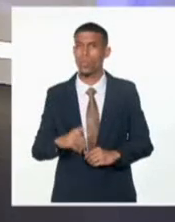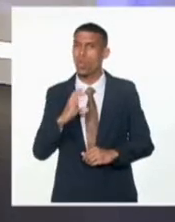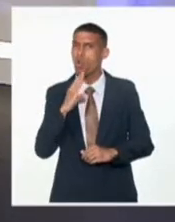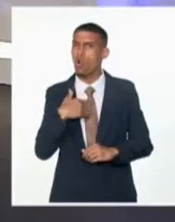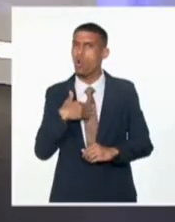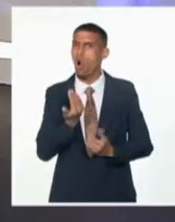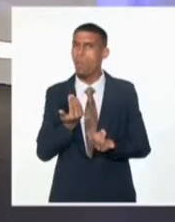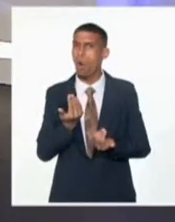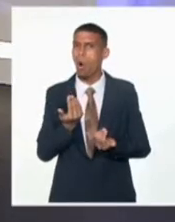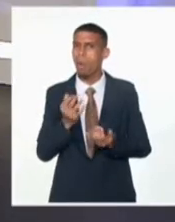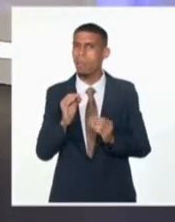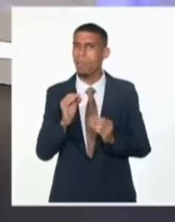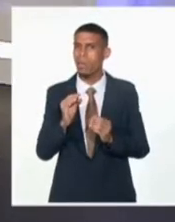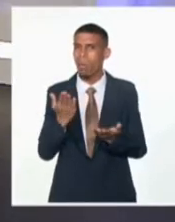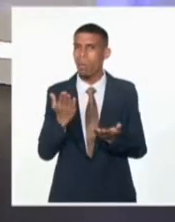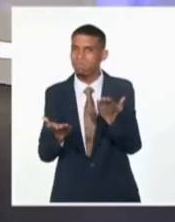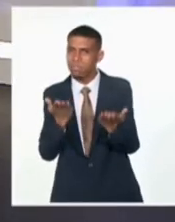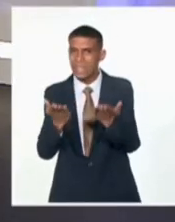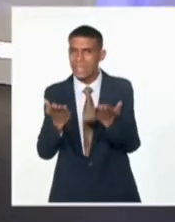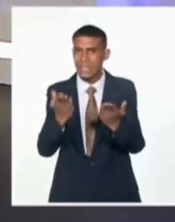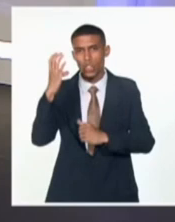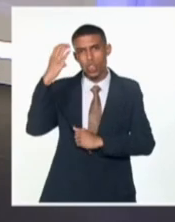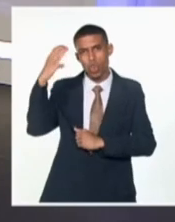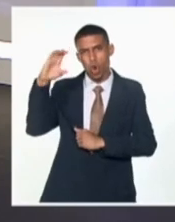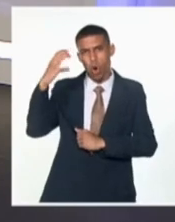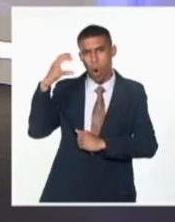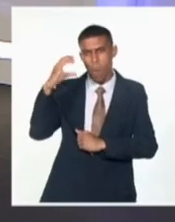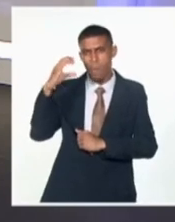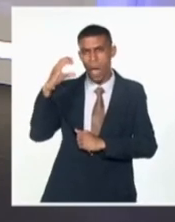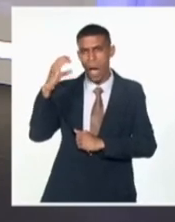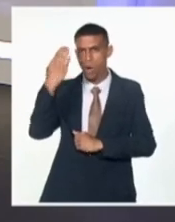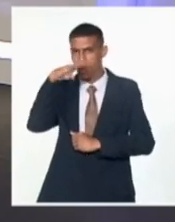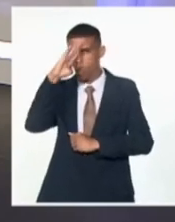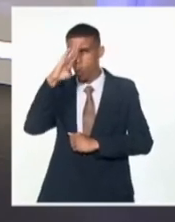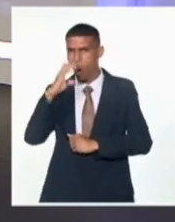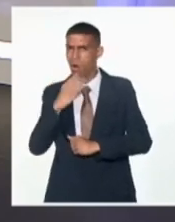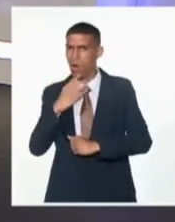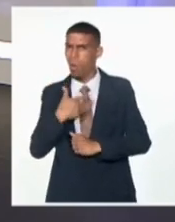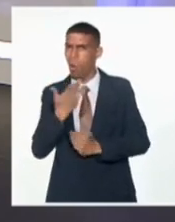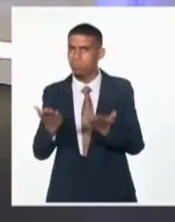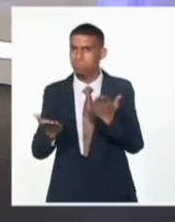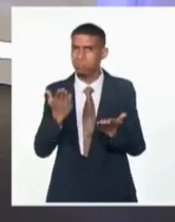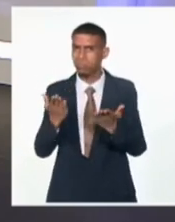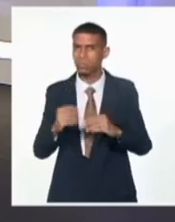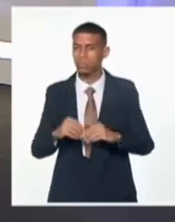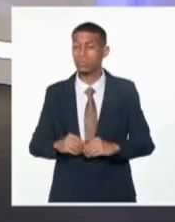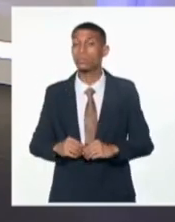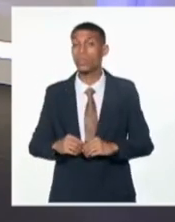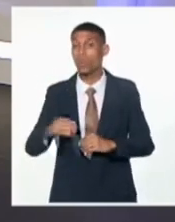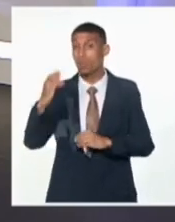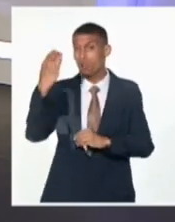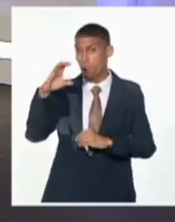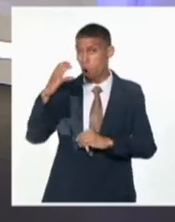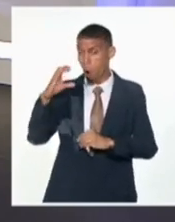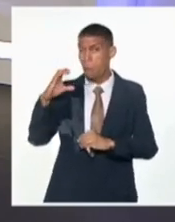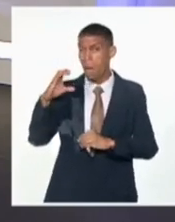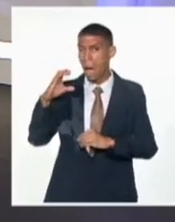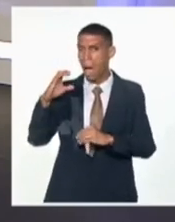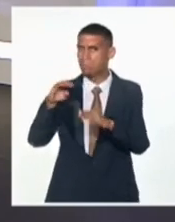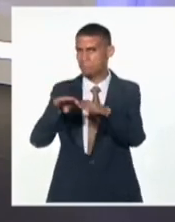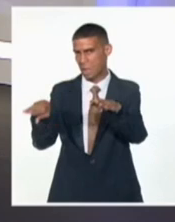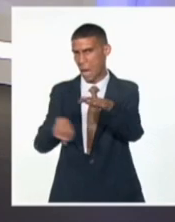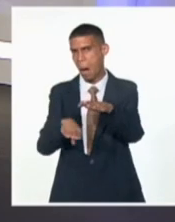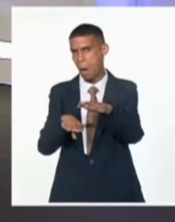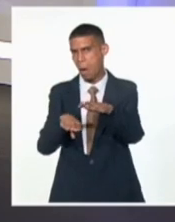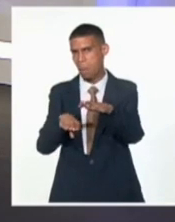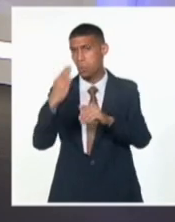medallero? Bueno, hoy lamentablemente Colombia un poco que se nos ha despegado. Y a Colombia le va quedando el patinaje, donde es potencia en el área. Y mundial también,